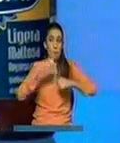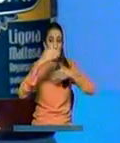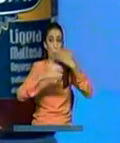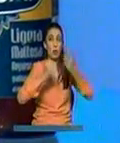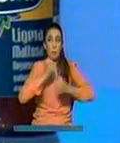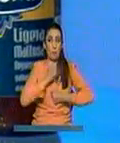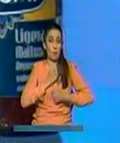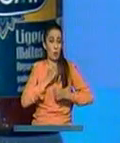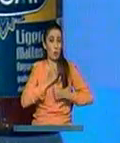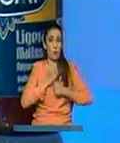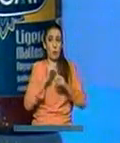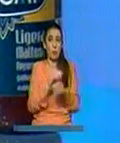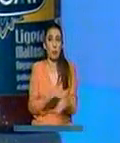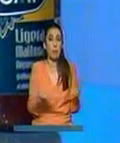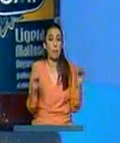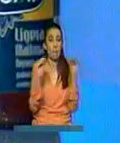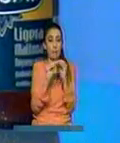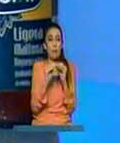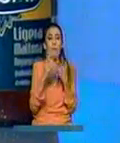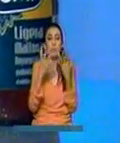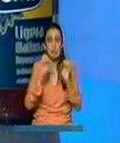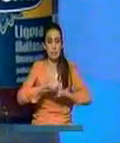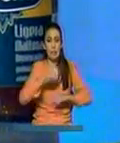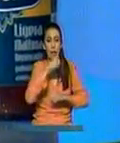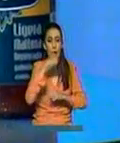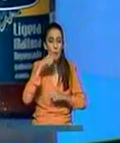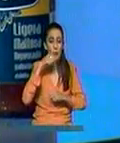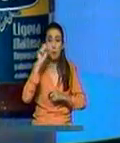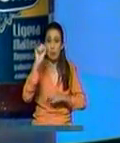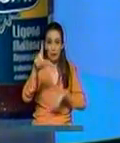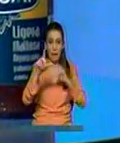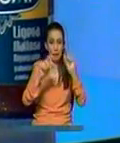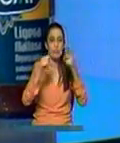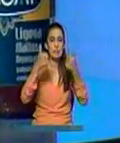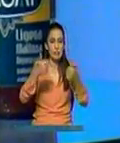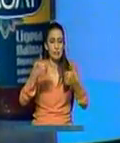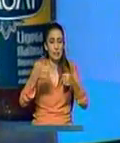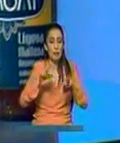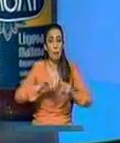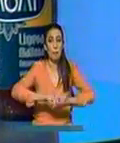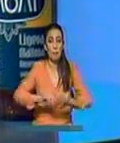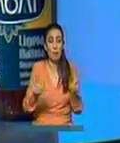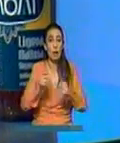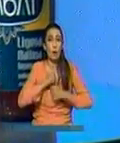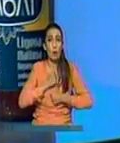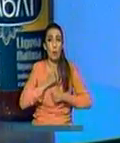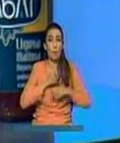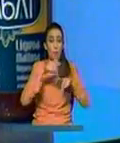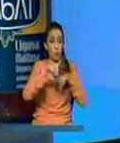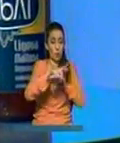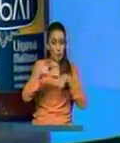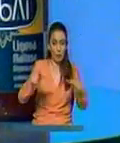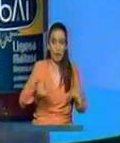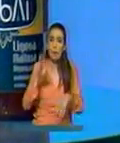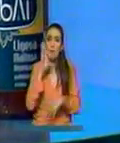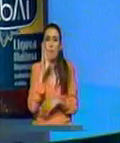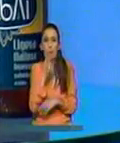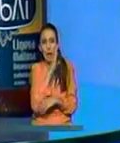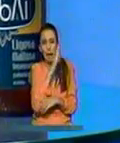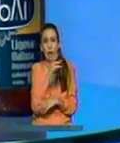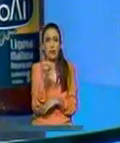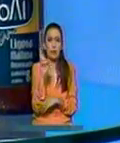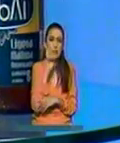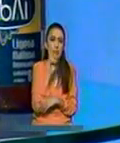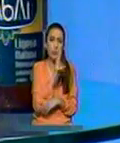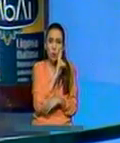cervezas, que sí son un poco más caras de producir, pero al venderlas al cliente final, a través de nuestros propios lugares de servicio, bares, restaurantes, pubs